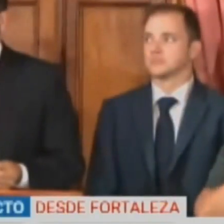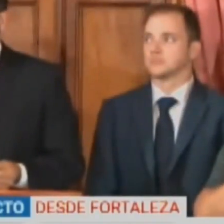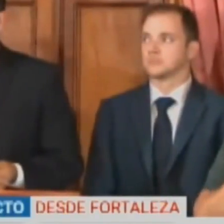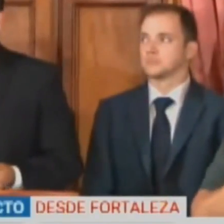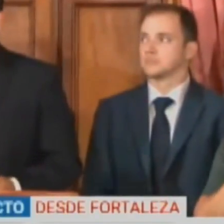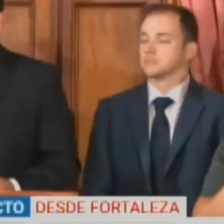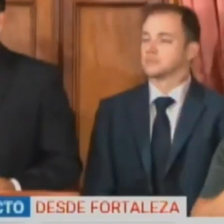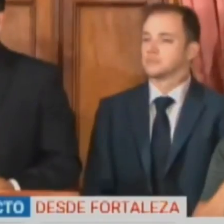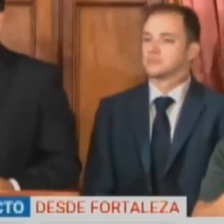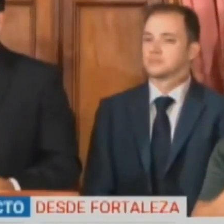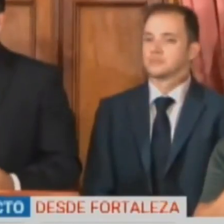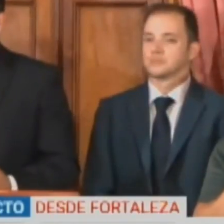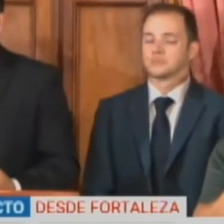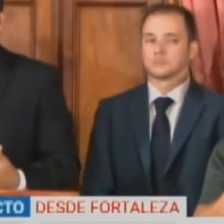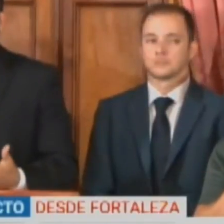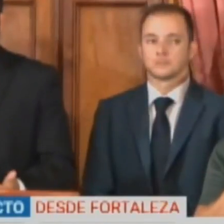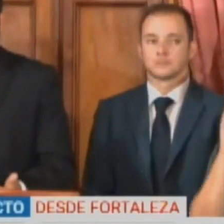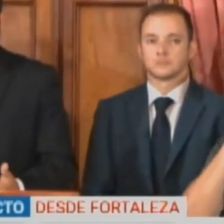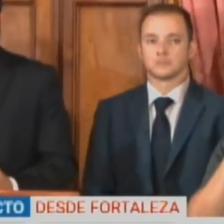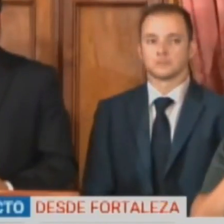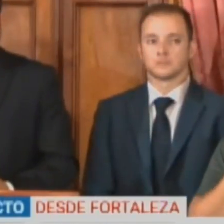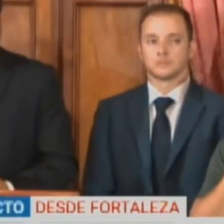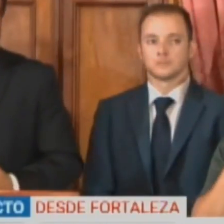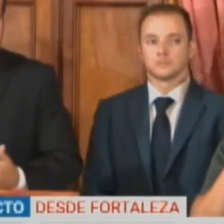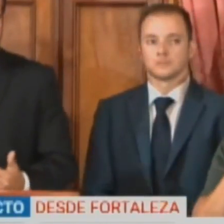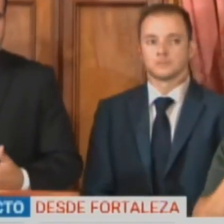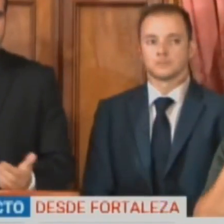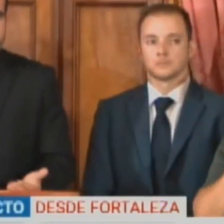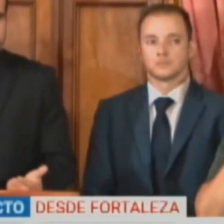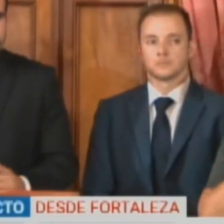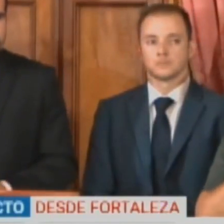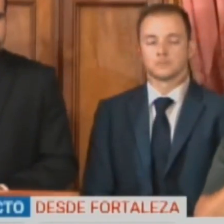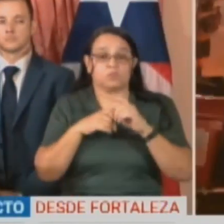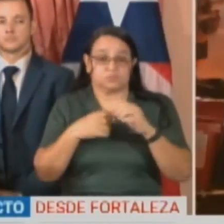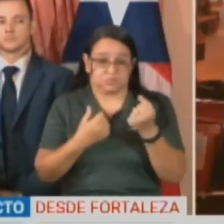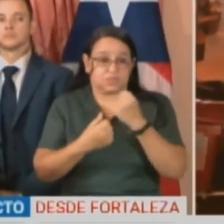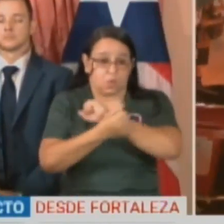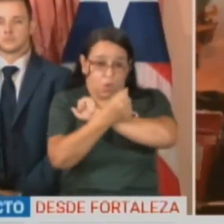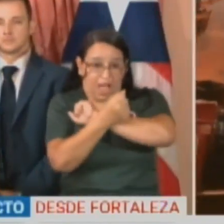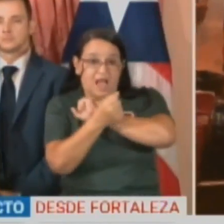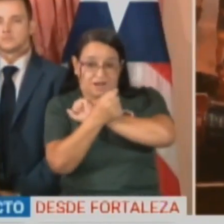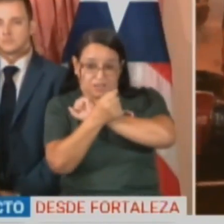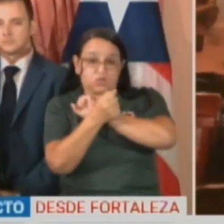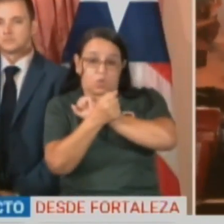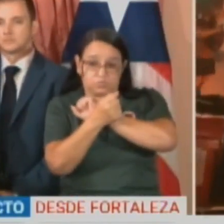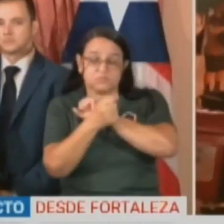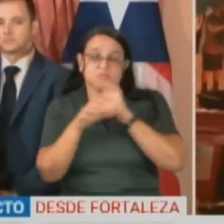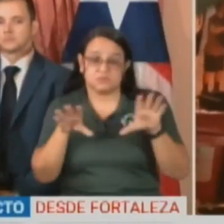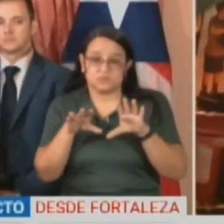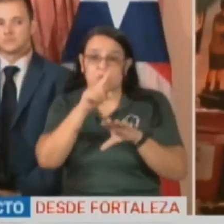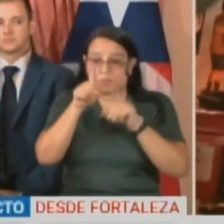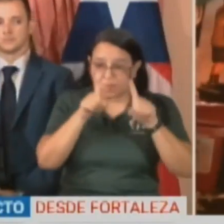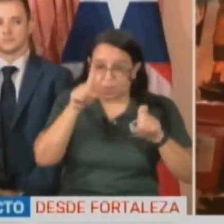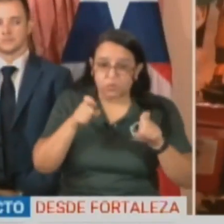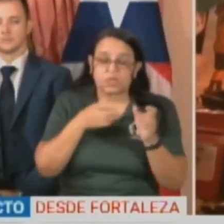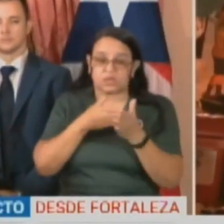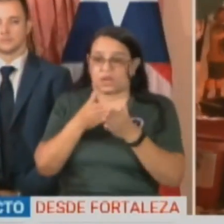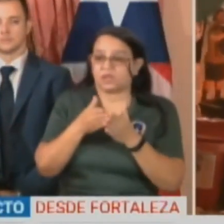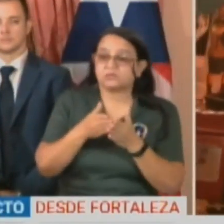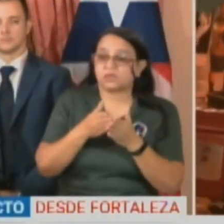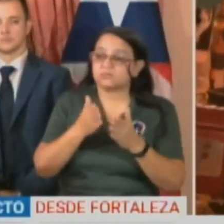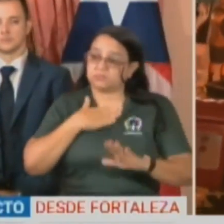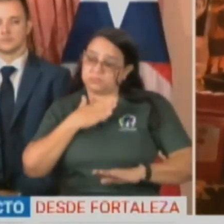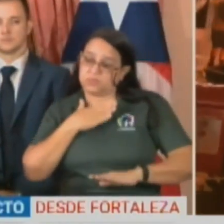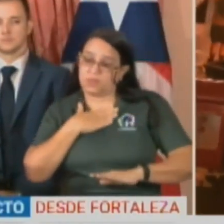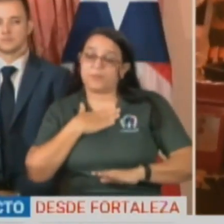que resaltar que cuando hubo los arrestos se le hicieron preguntas directas sobre si hay investigaciones de mi